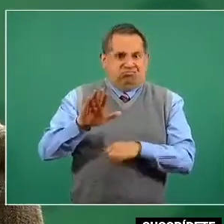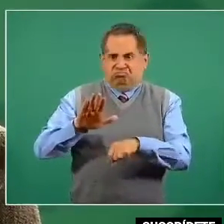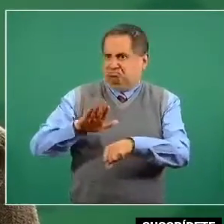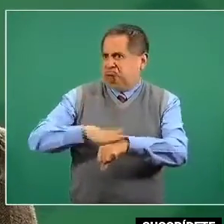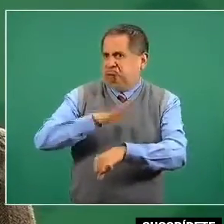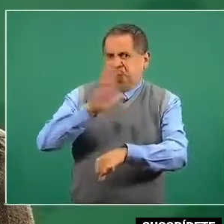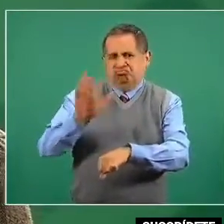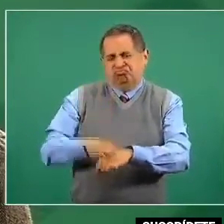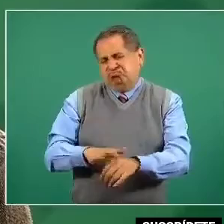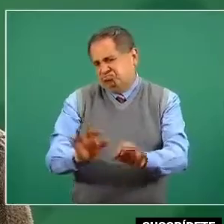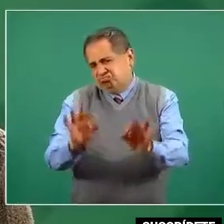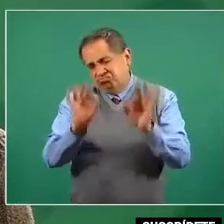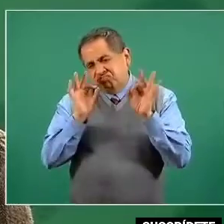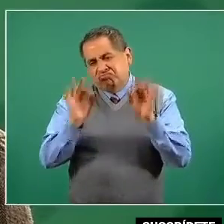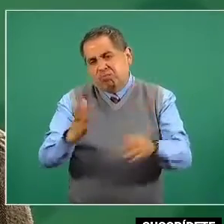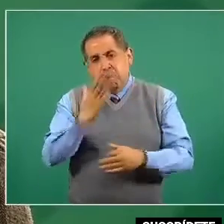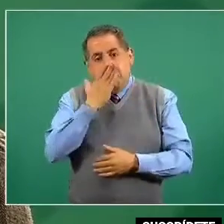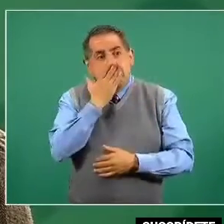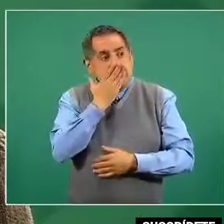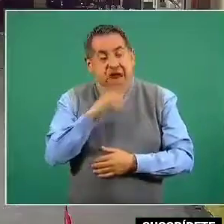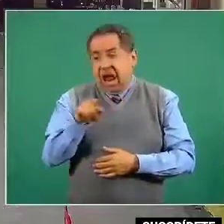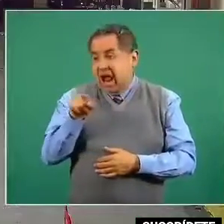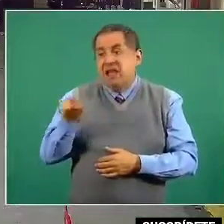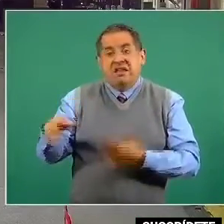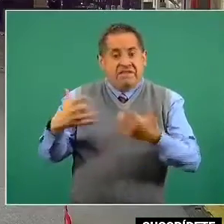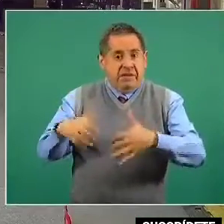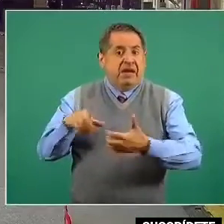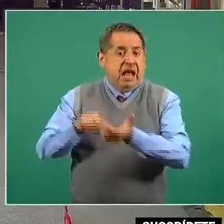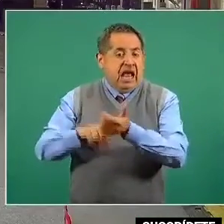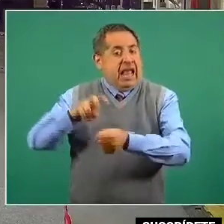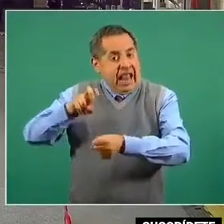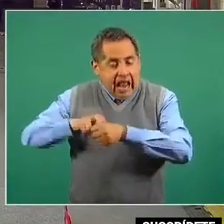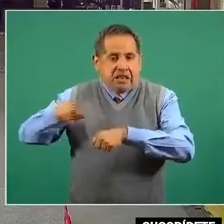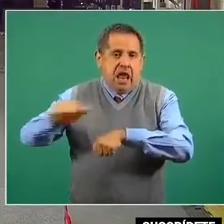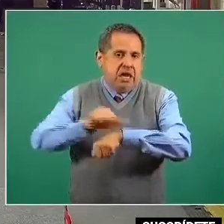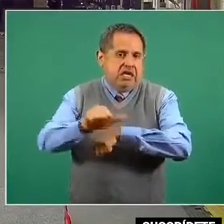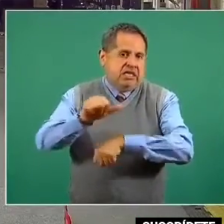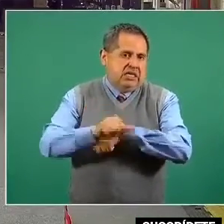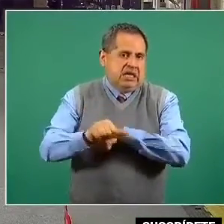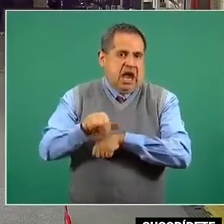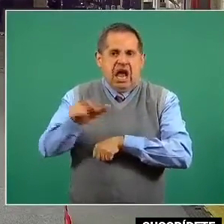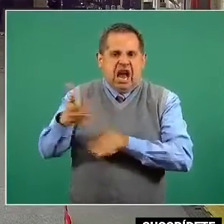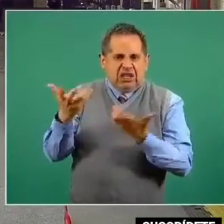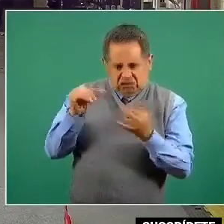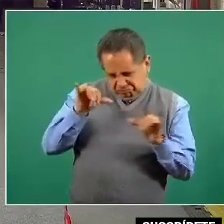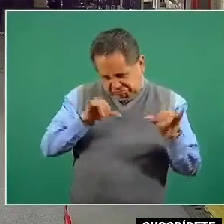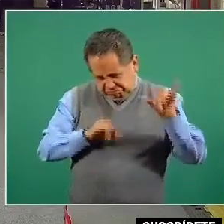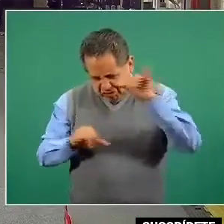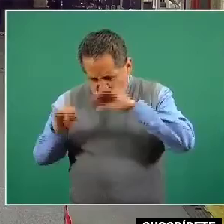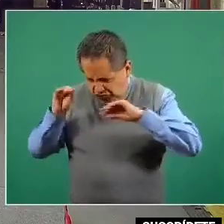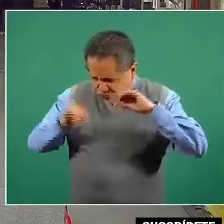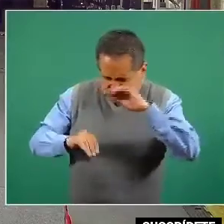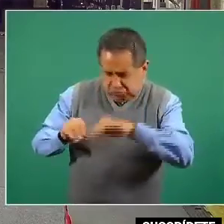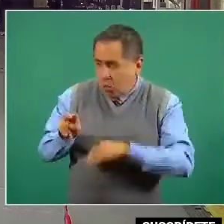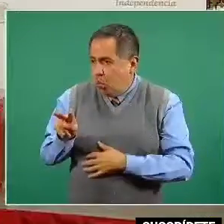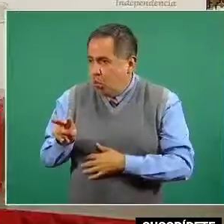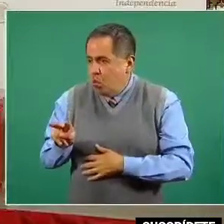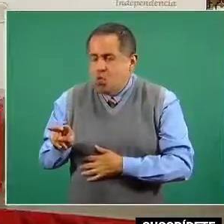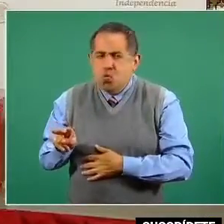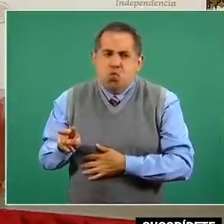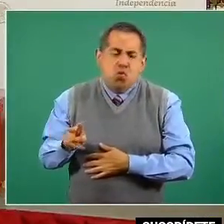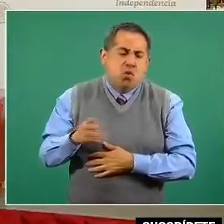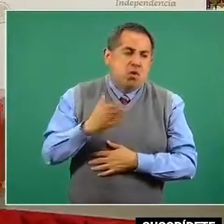mayores estándares internacionales de la producción de biológicos, Y nos dio mucho gusto saber